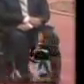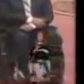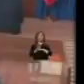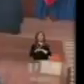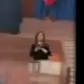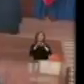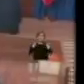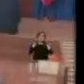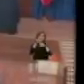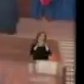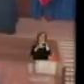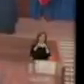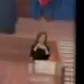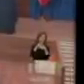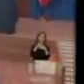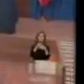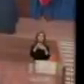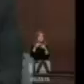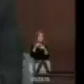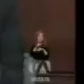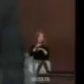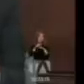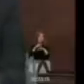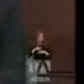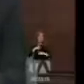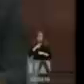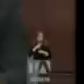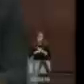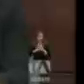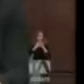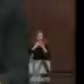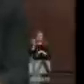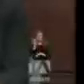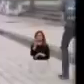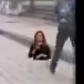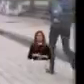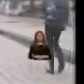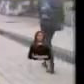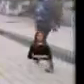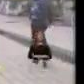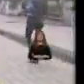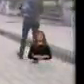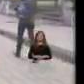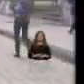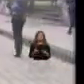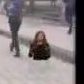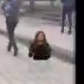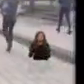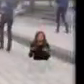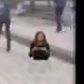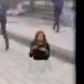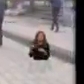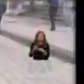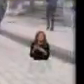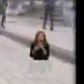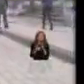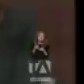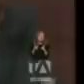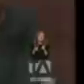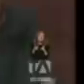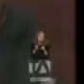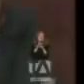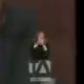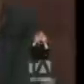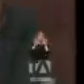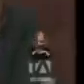trata ni de un proceso civil ni de un proceso penal. Romo asegura que no queda claro cuál es el supuesto delito violentado.